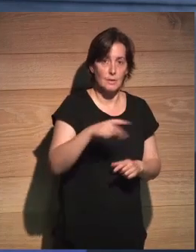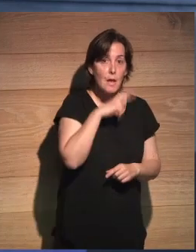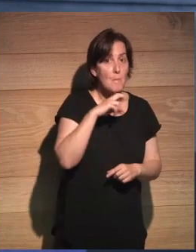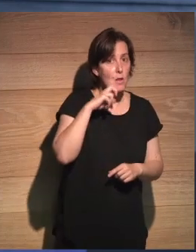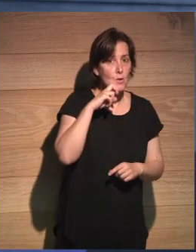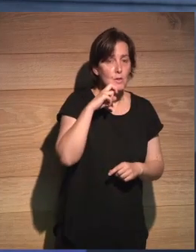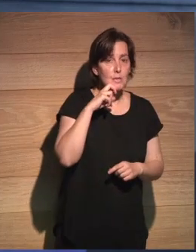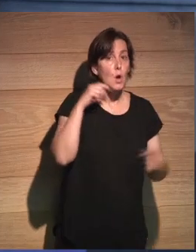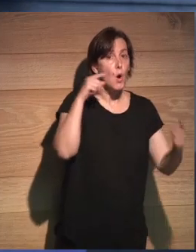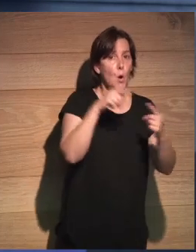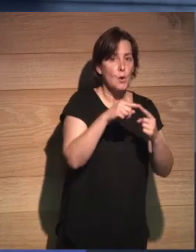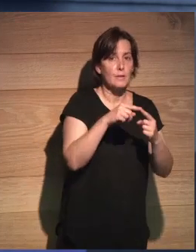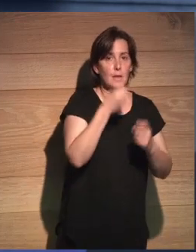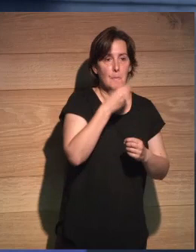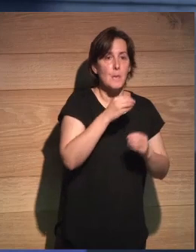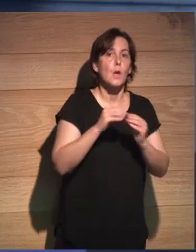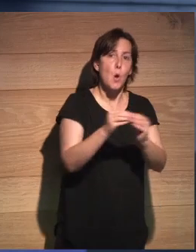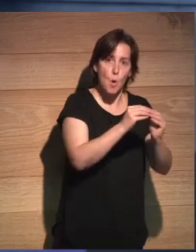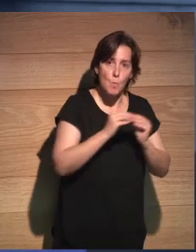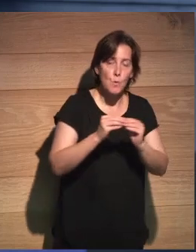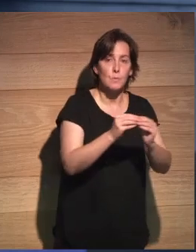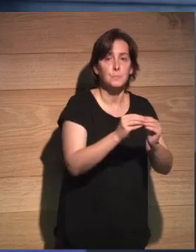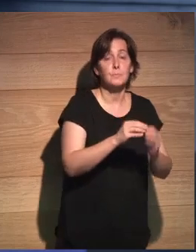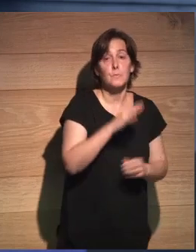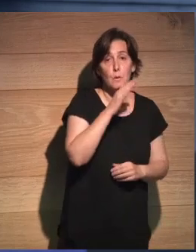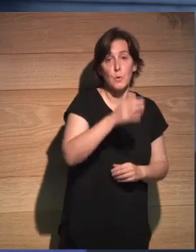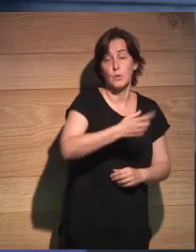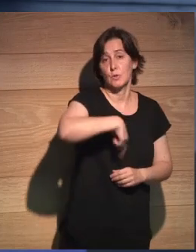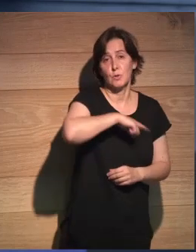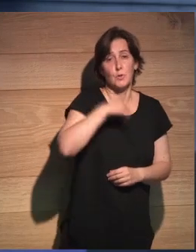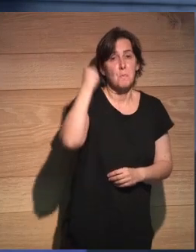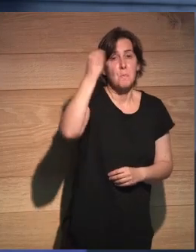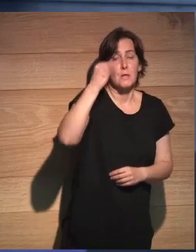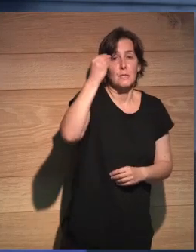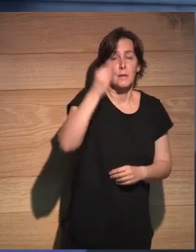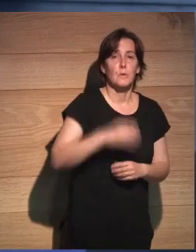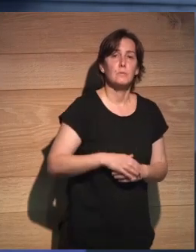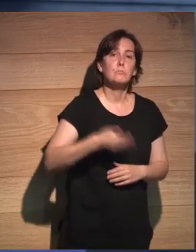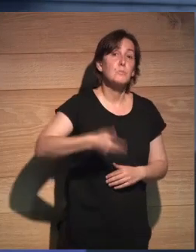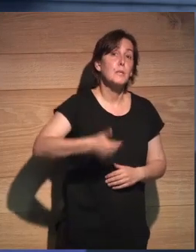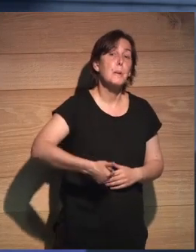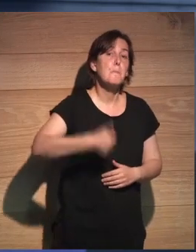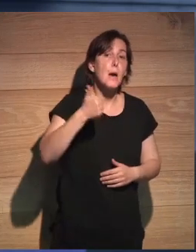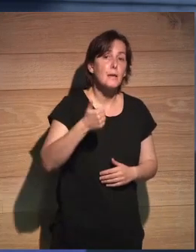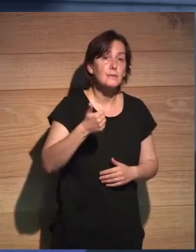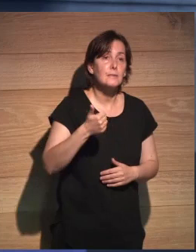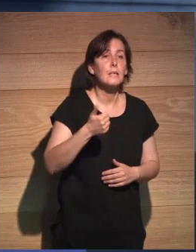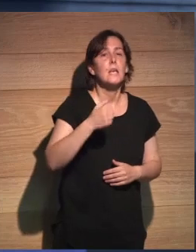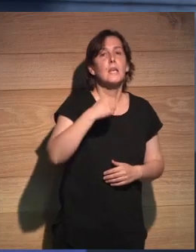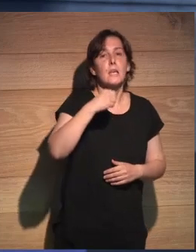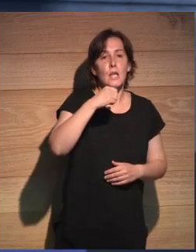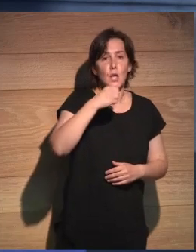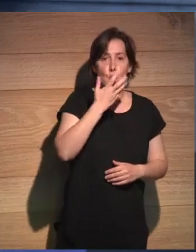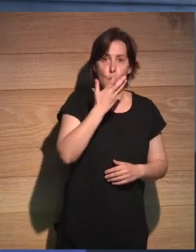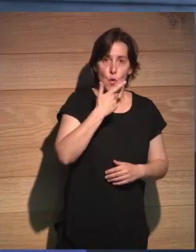y que esté orientada al bien común. Y para eso creemos que lo más importante es conocer en